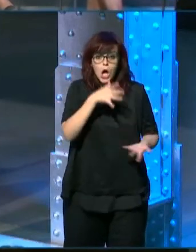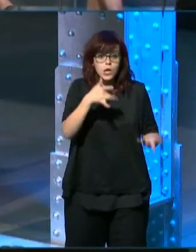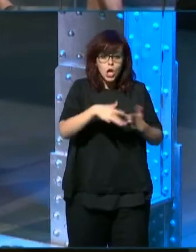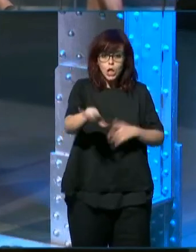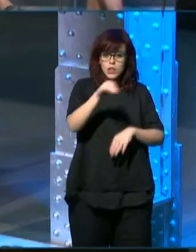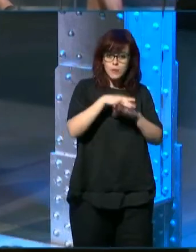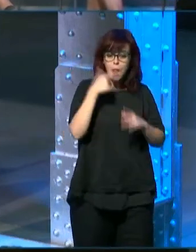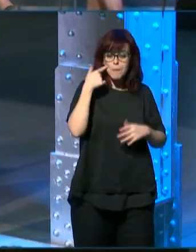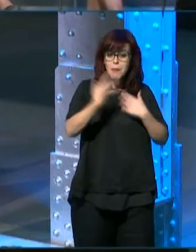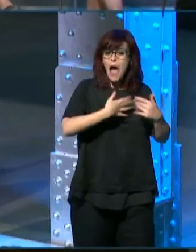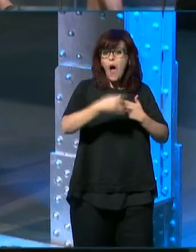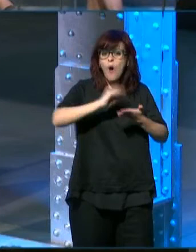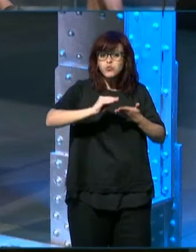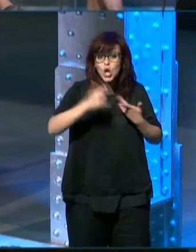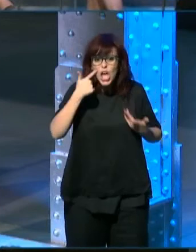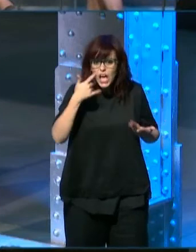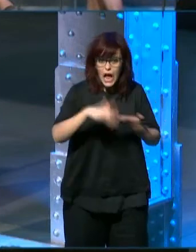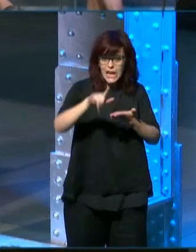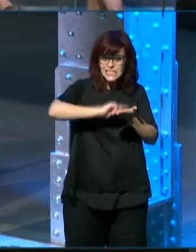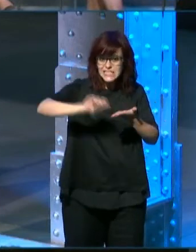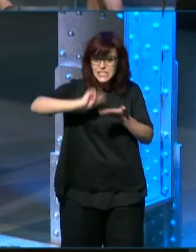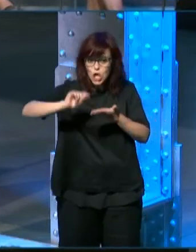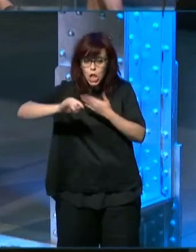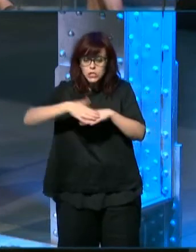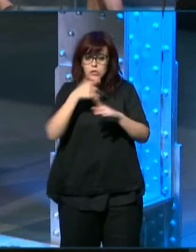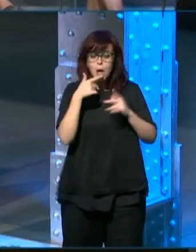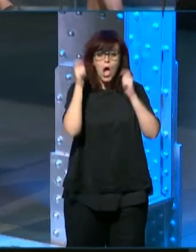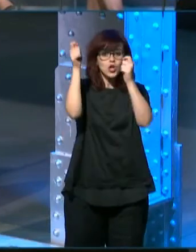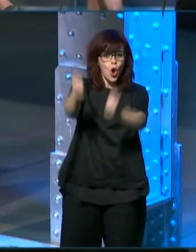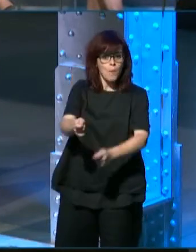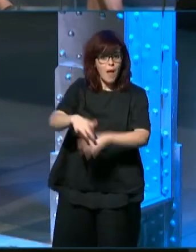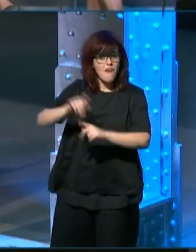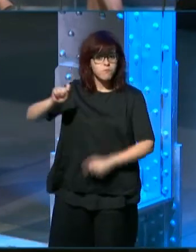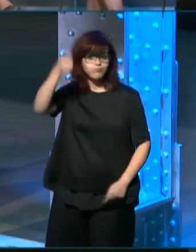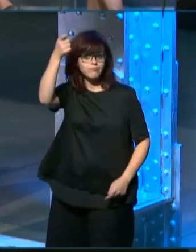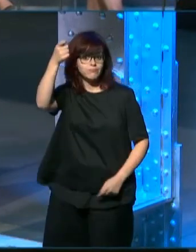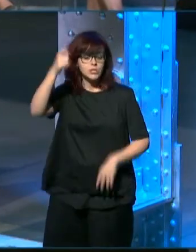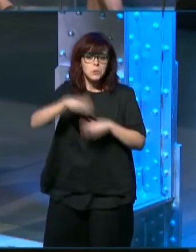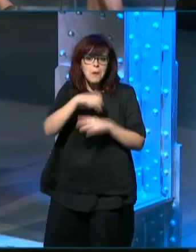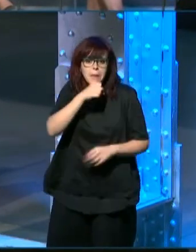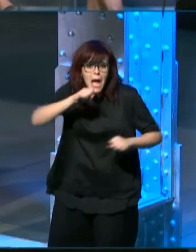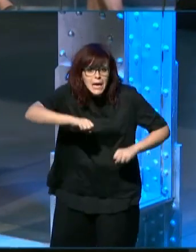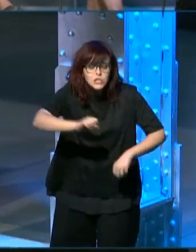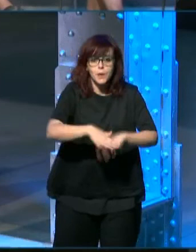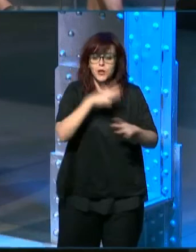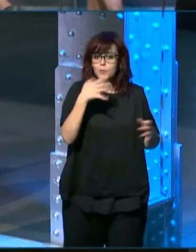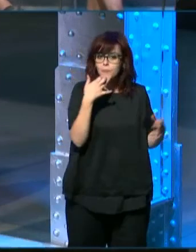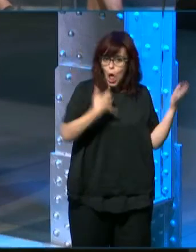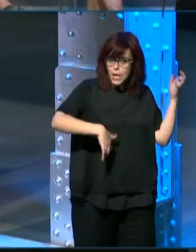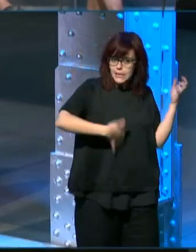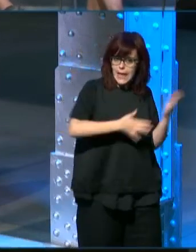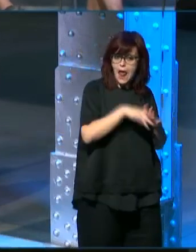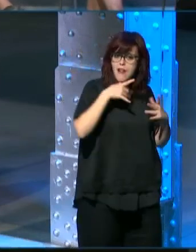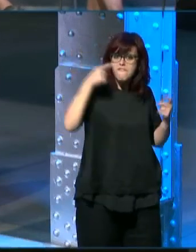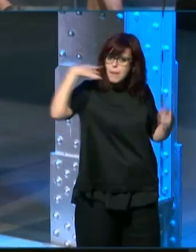no ves los autores, no ves los escritores, cuando lo logran son viejecitos. Ves los de las guitarras con los pelos largos, están en la tele